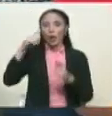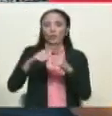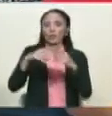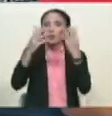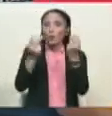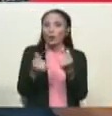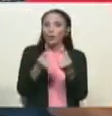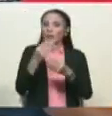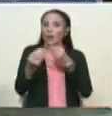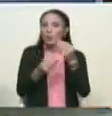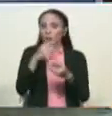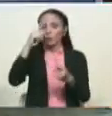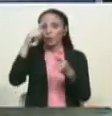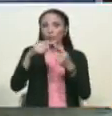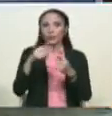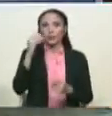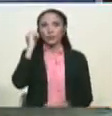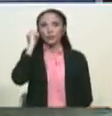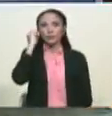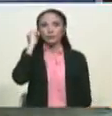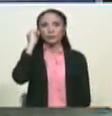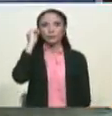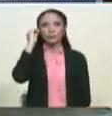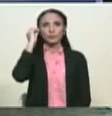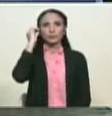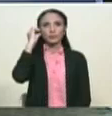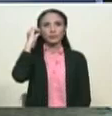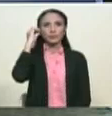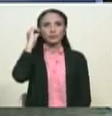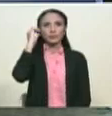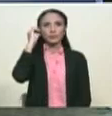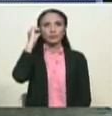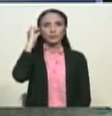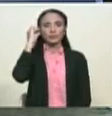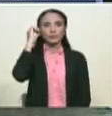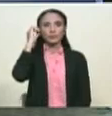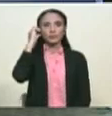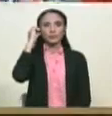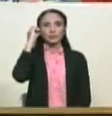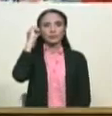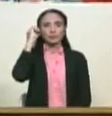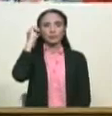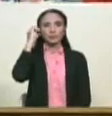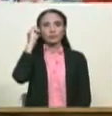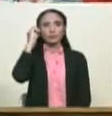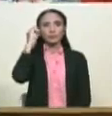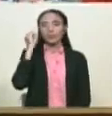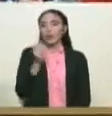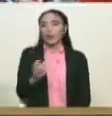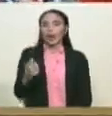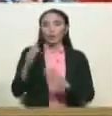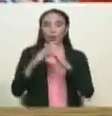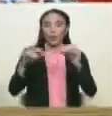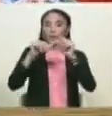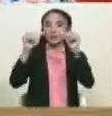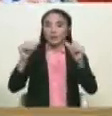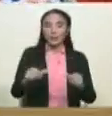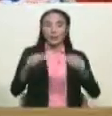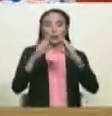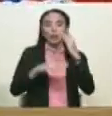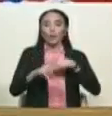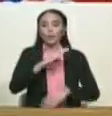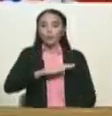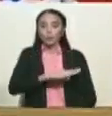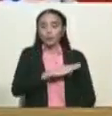Erika? Hemos cumplido unas cuantas ya en todo el sistema de misiones y grandes misiones. Hoy el Frente ha estado en